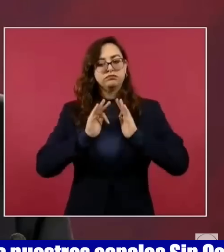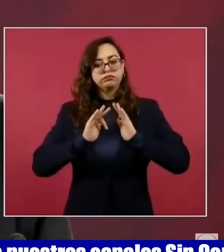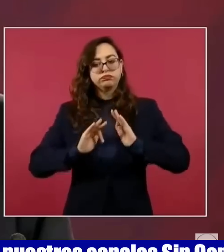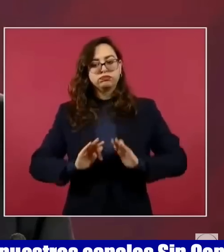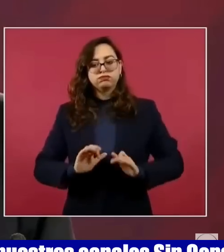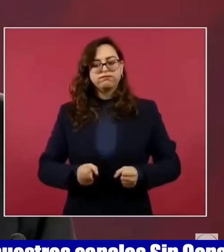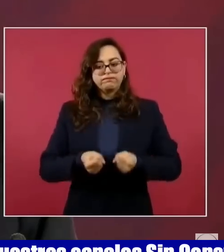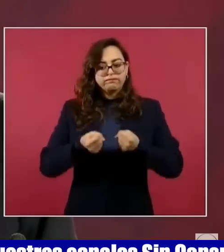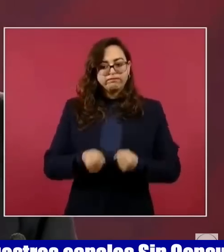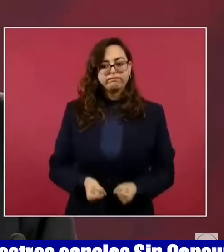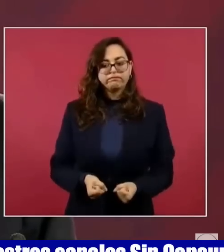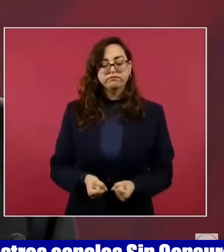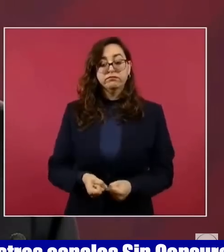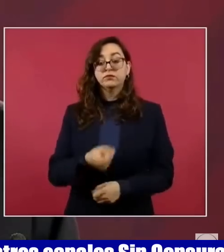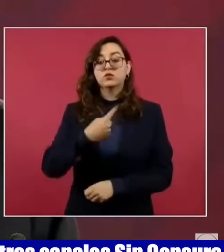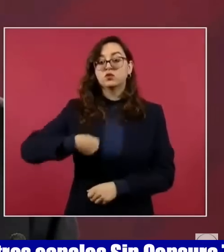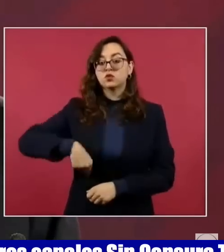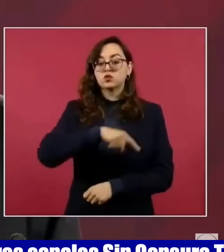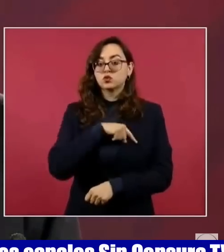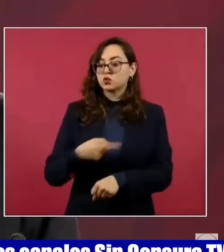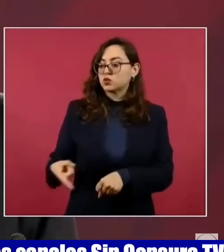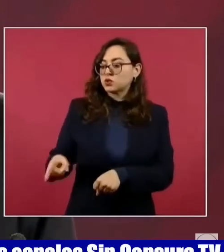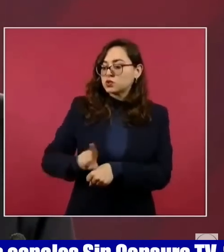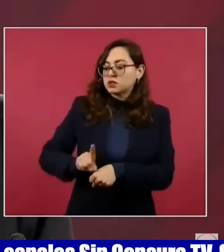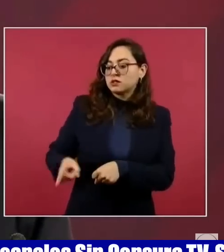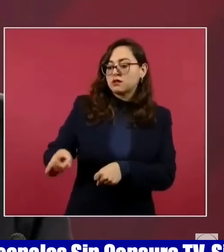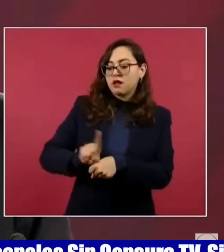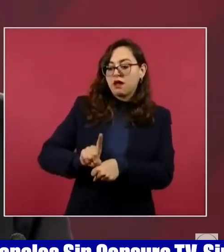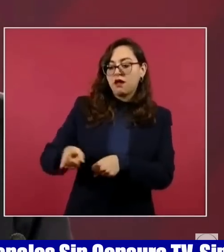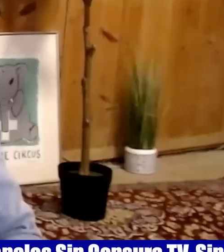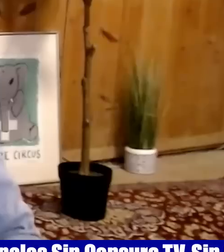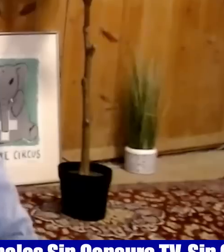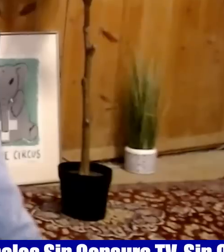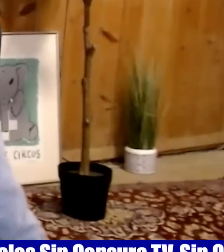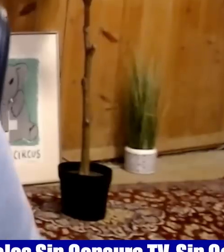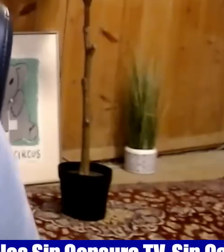definición de apoyar al conservadurismo. Y bueno, pues le pido a don David que nos grabe para